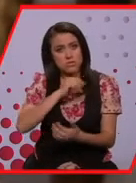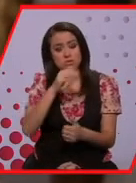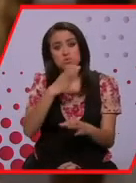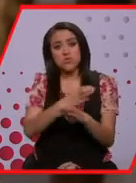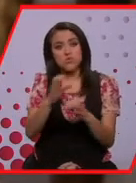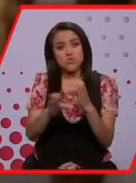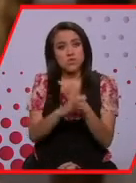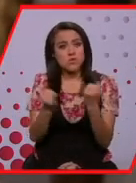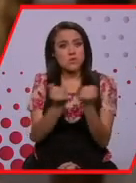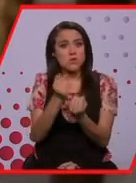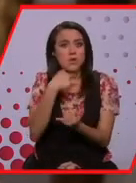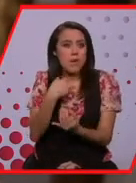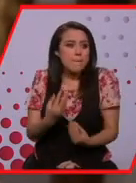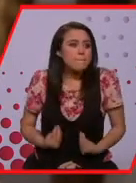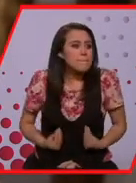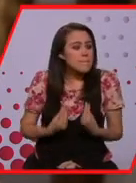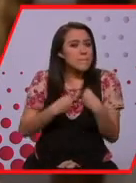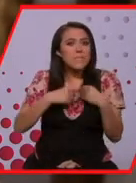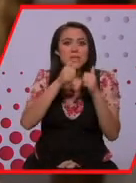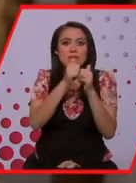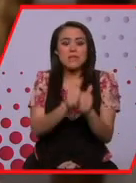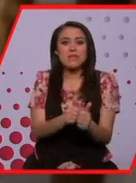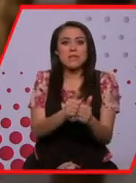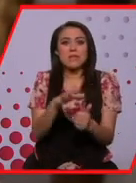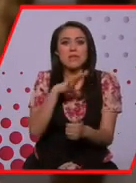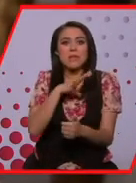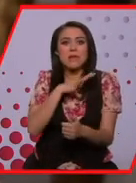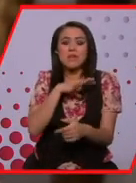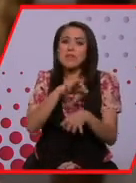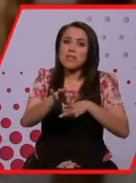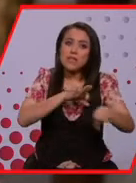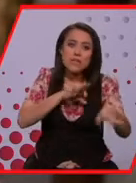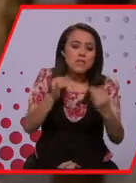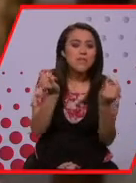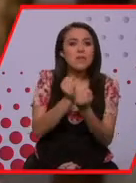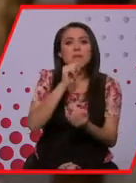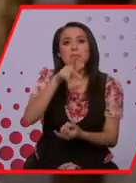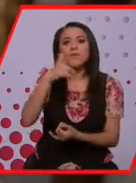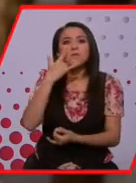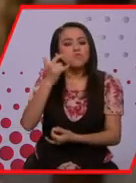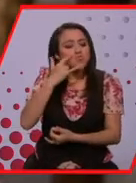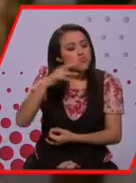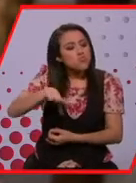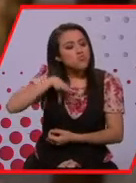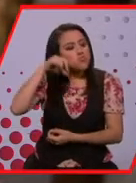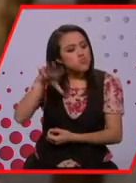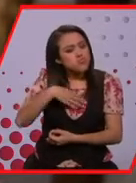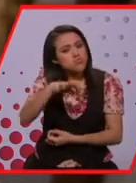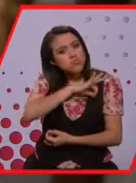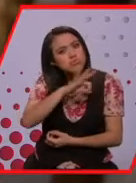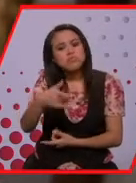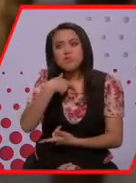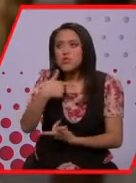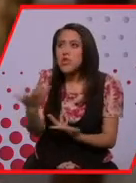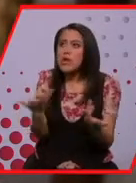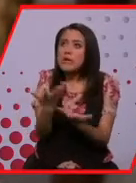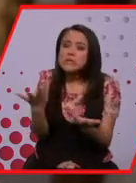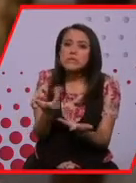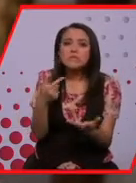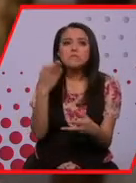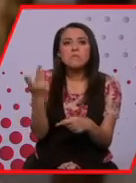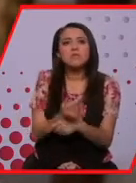Es toda una vida ahí, es de una vida de trabajo, de esfuerzo, de lucha. Y saber qué